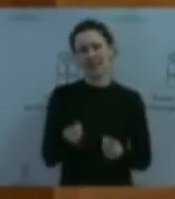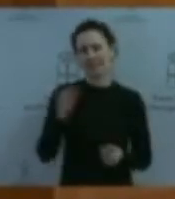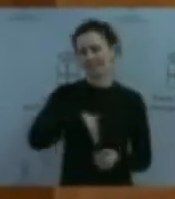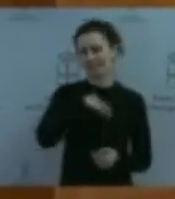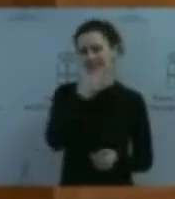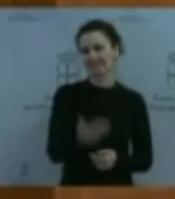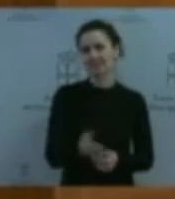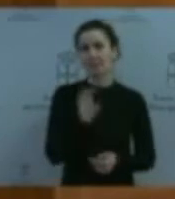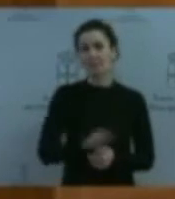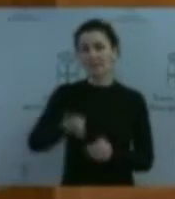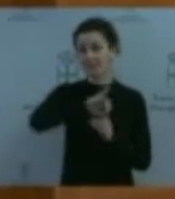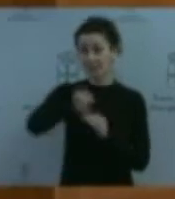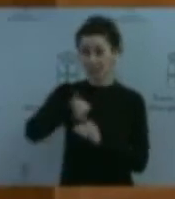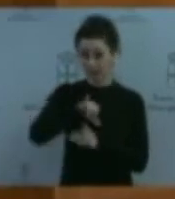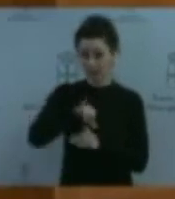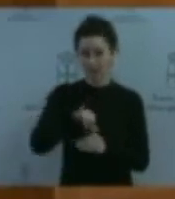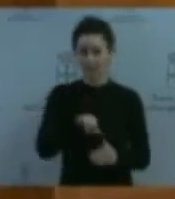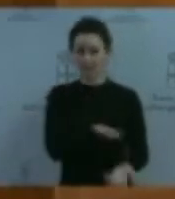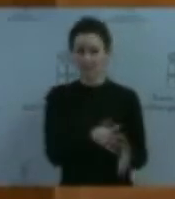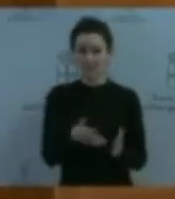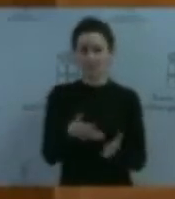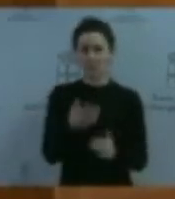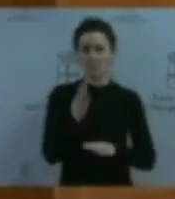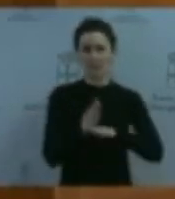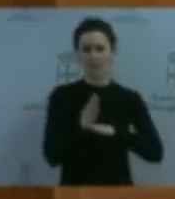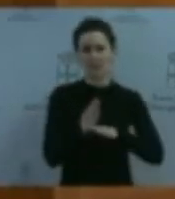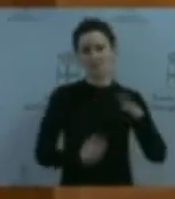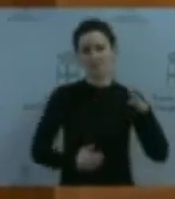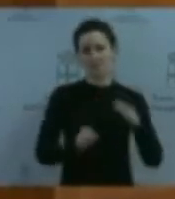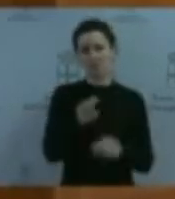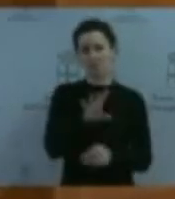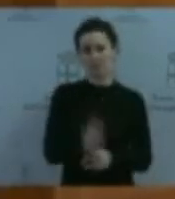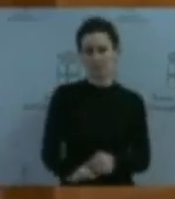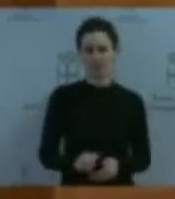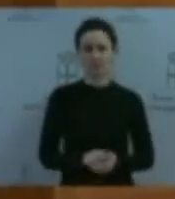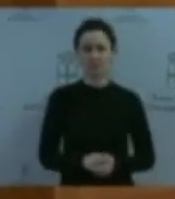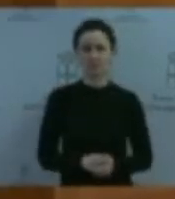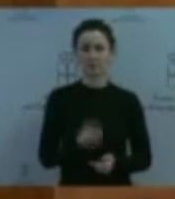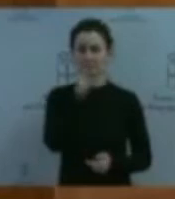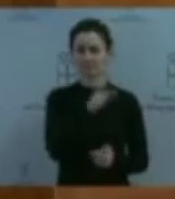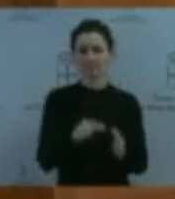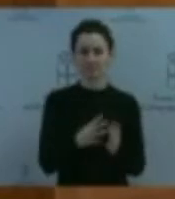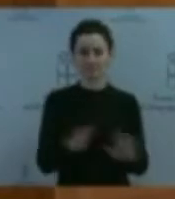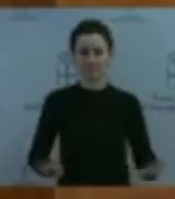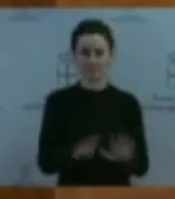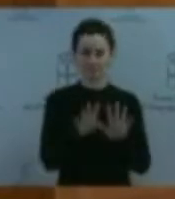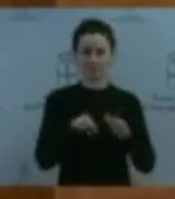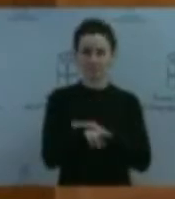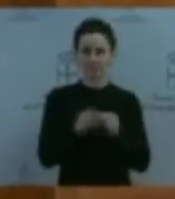como media en el 15%. Desde el año 2009, los recursos públicos de nuestra comunidad autónoma se han reducido